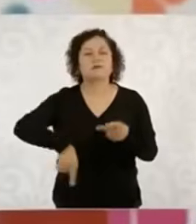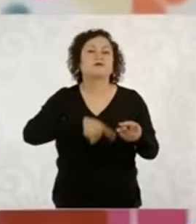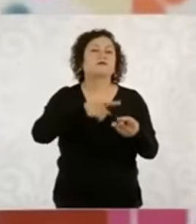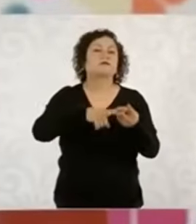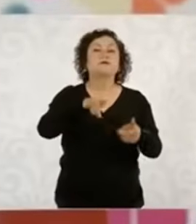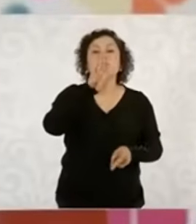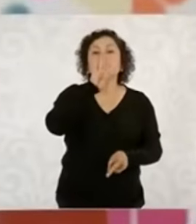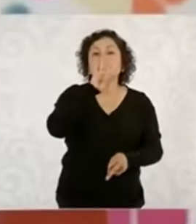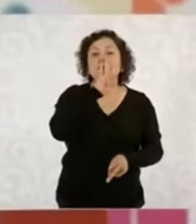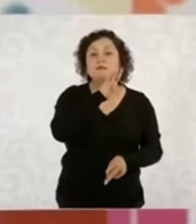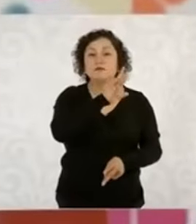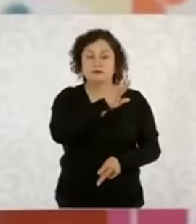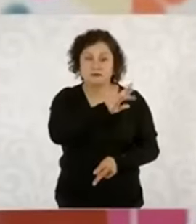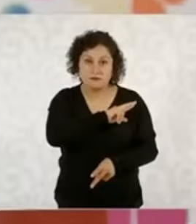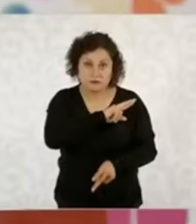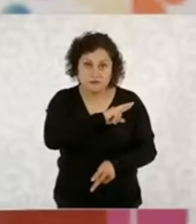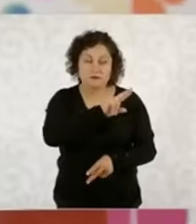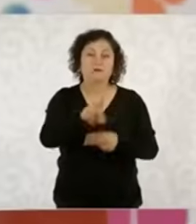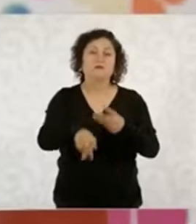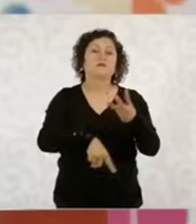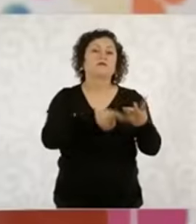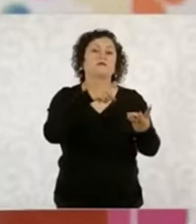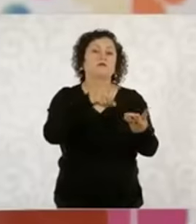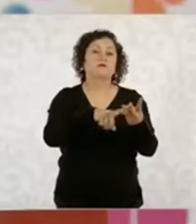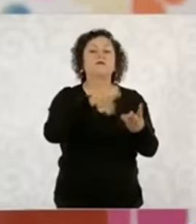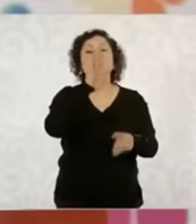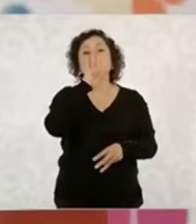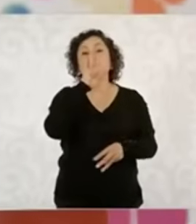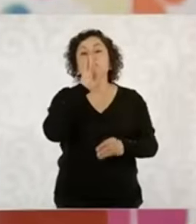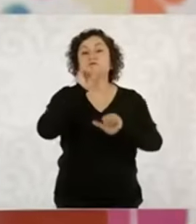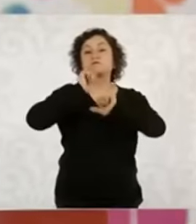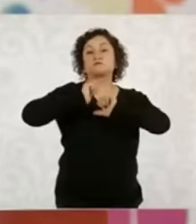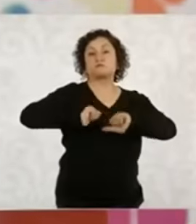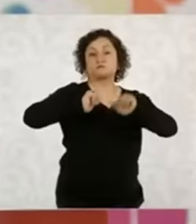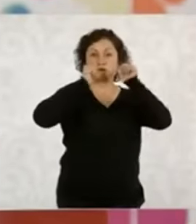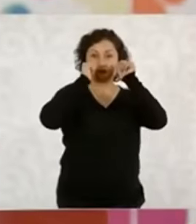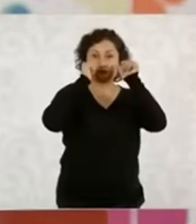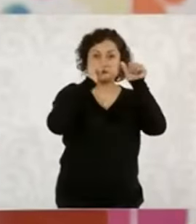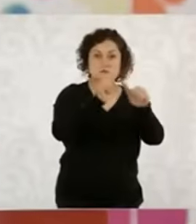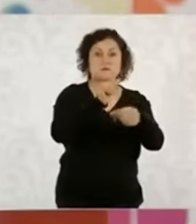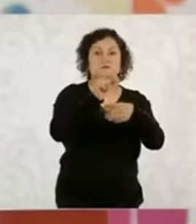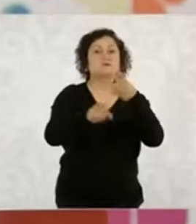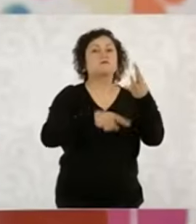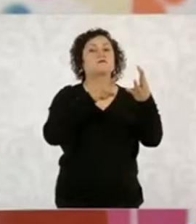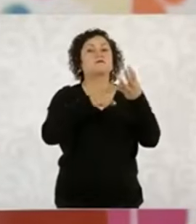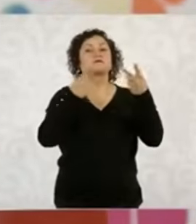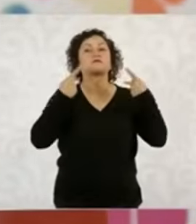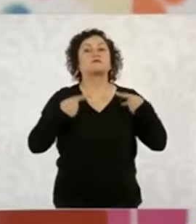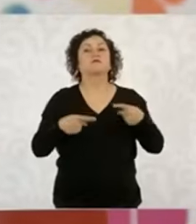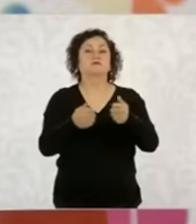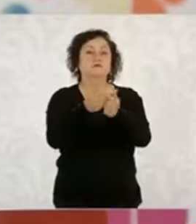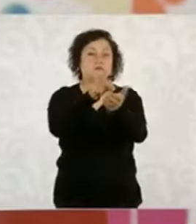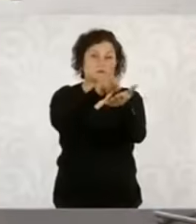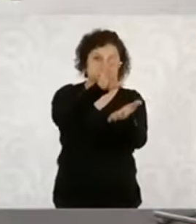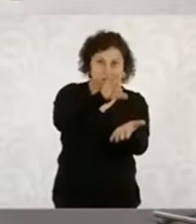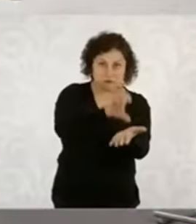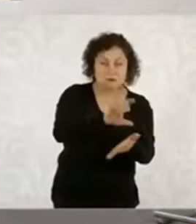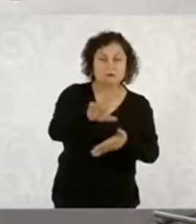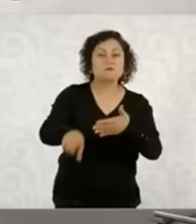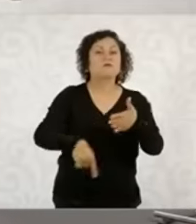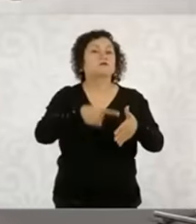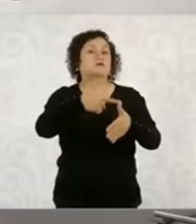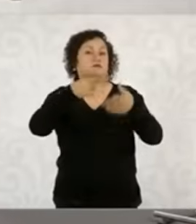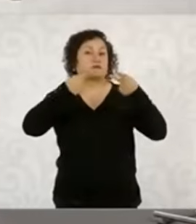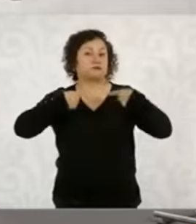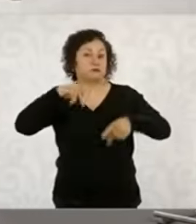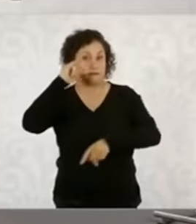familia, a las mamás solteras, a las personas con discapacidad y a los indígenas. Y